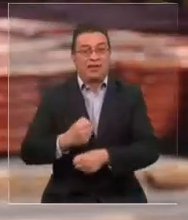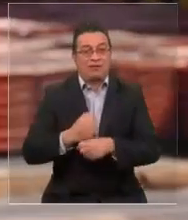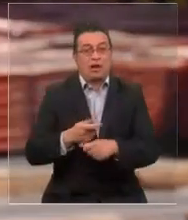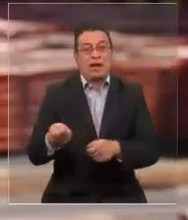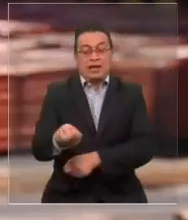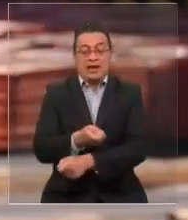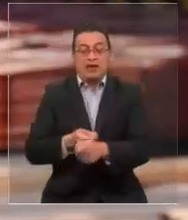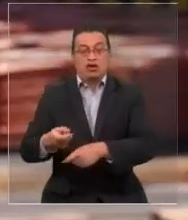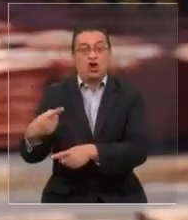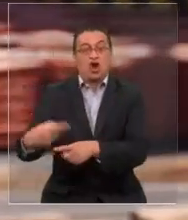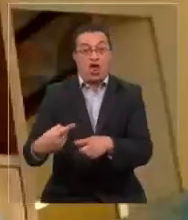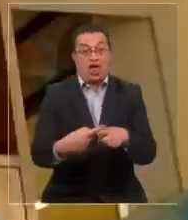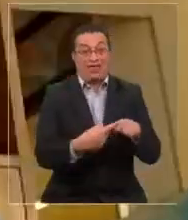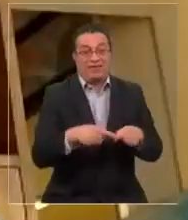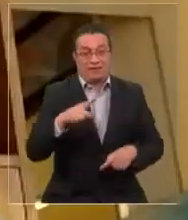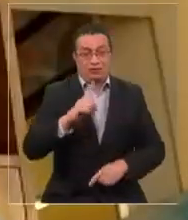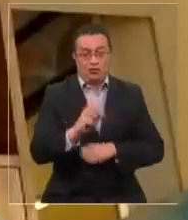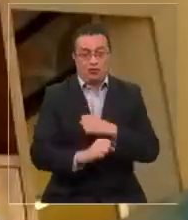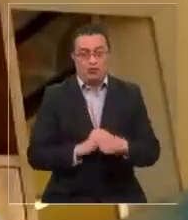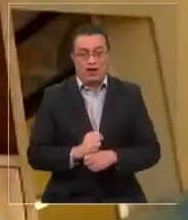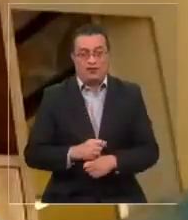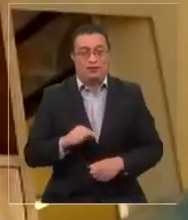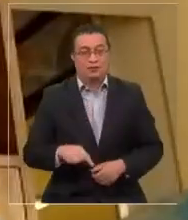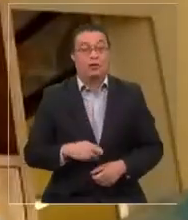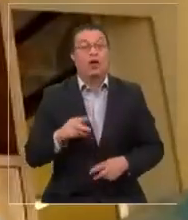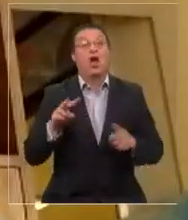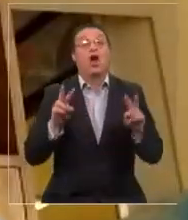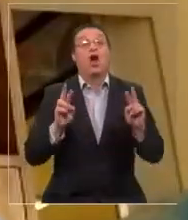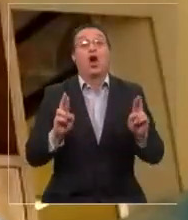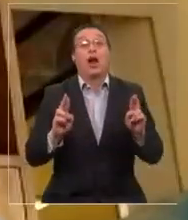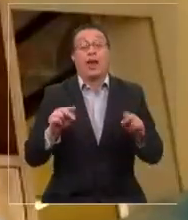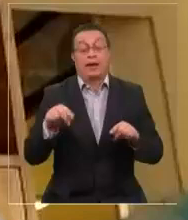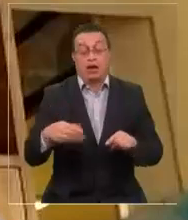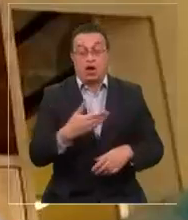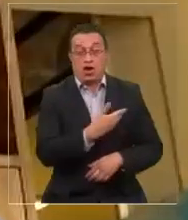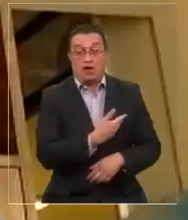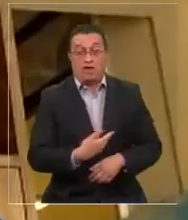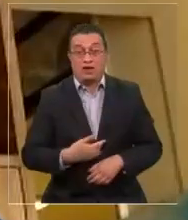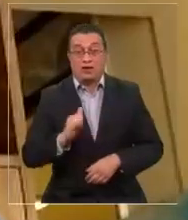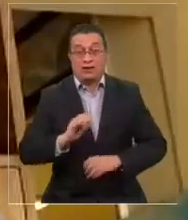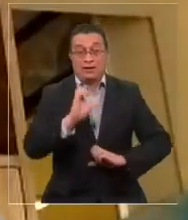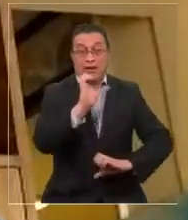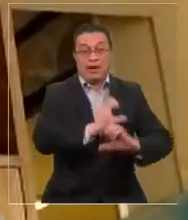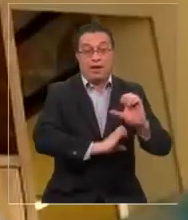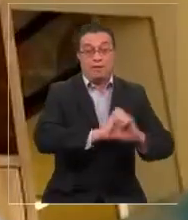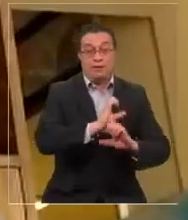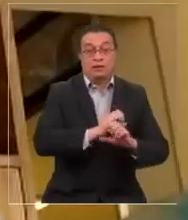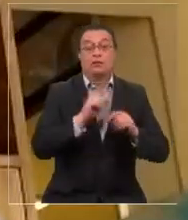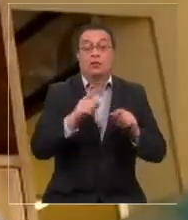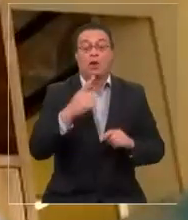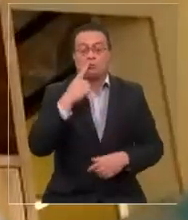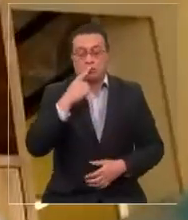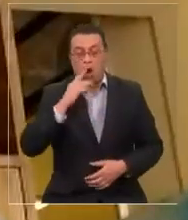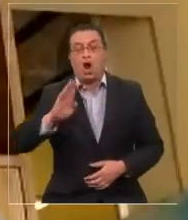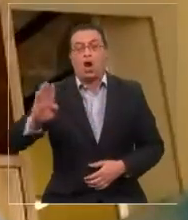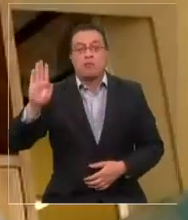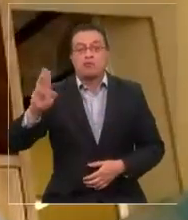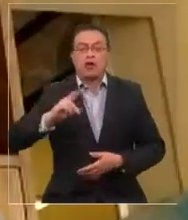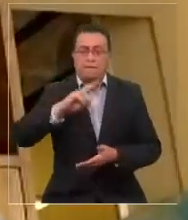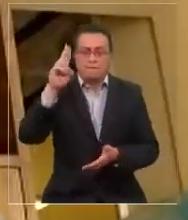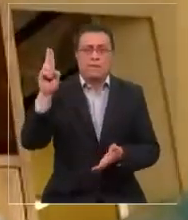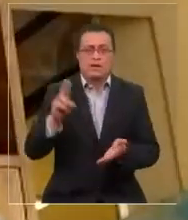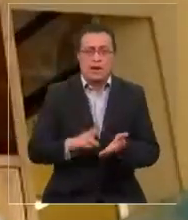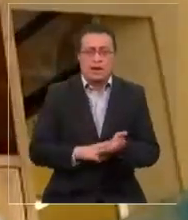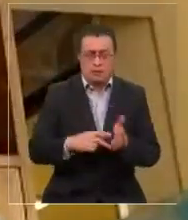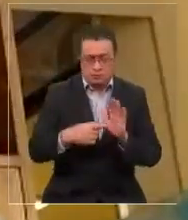negociaciones colectivas este año esperamos que el gobierno y lo empresario estén con un compromiso real y